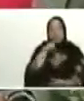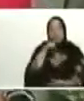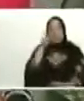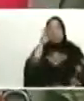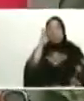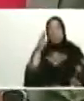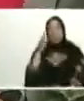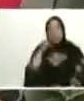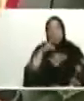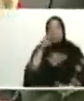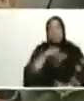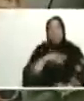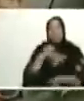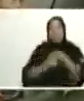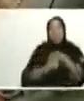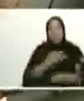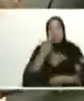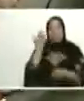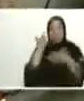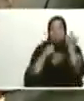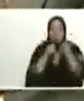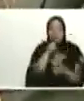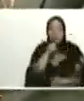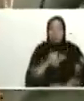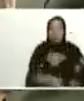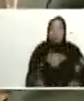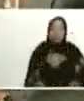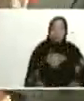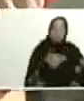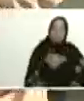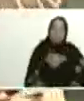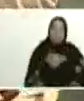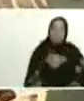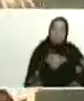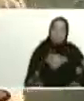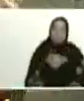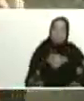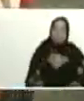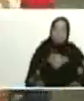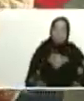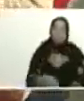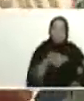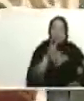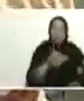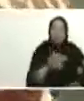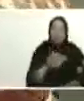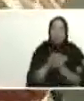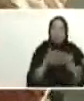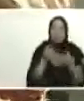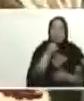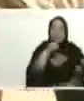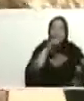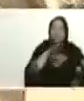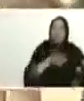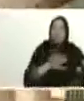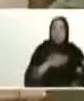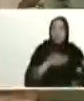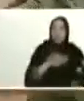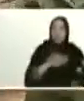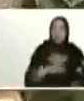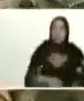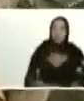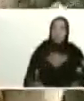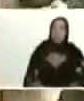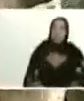miliciano. Y en ese marco, mi comandante en jefe, le vamos a hacer mención de tres hitos históricos.